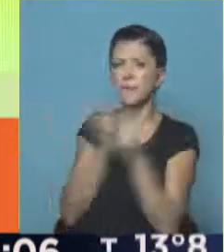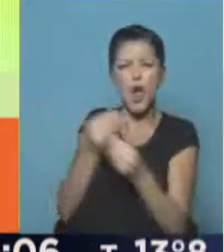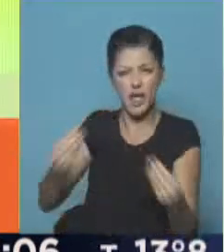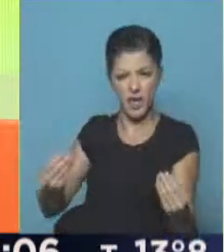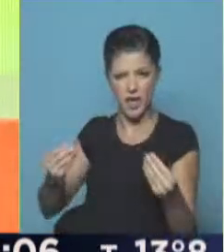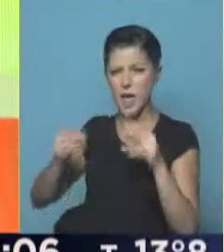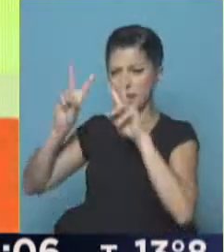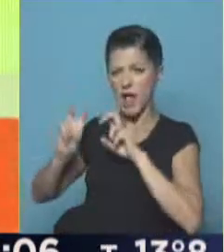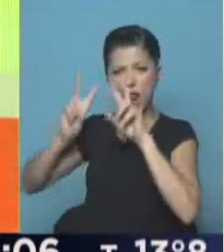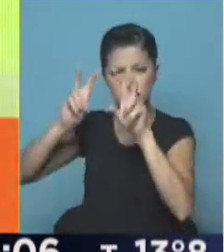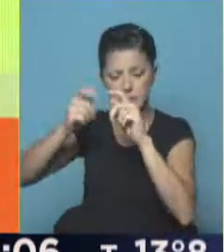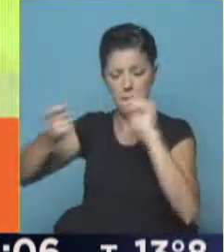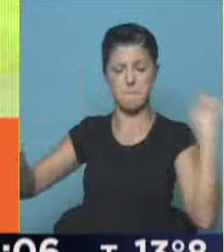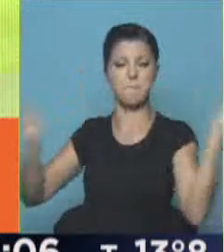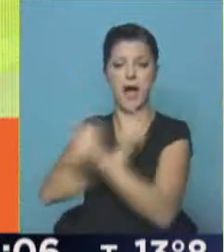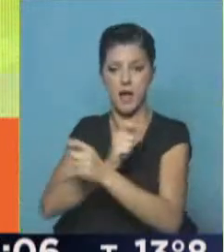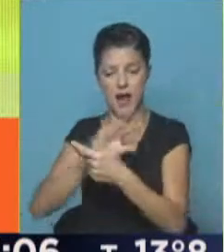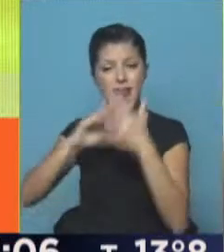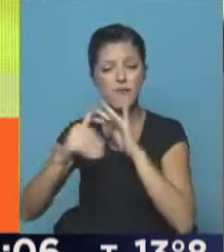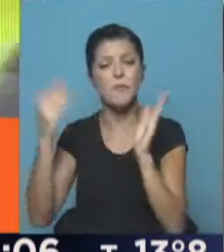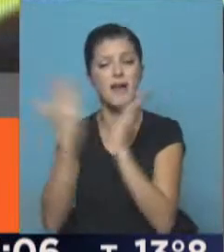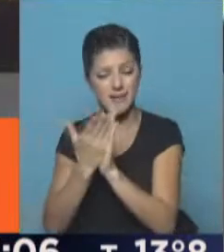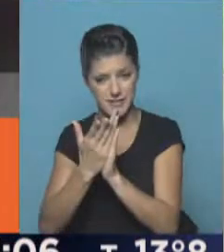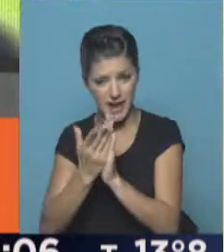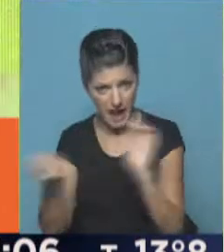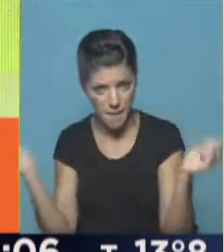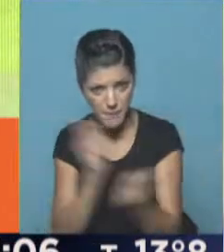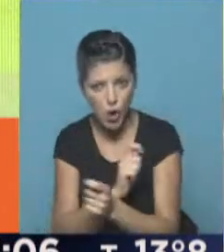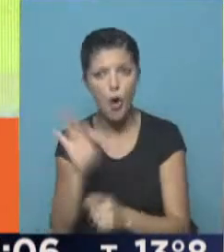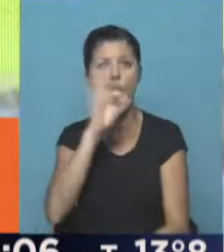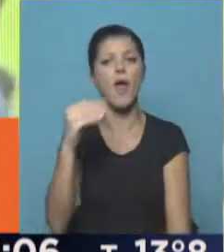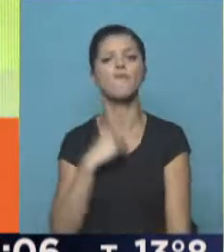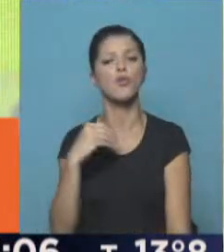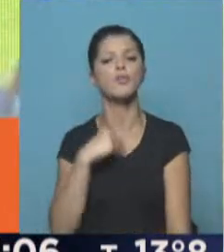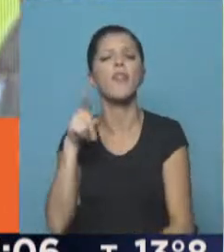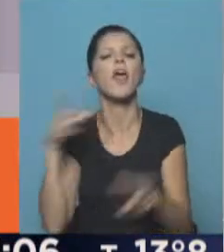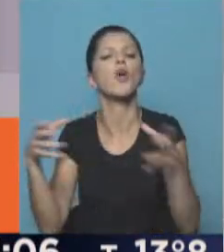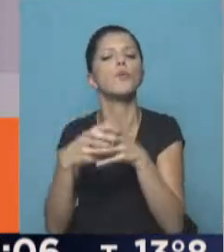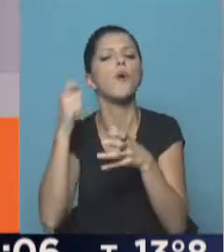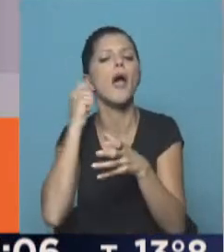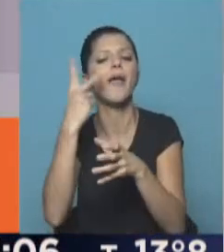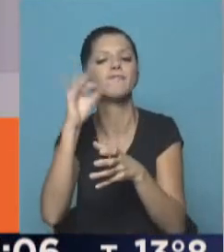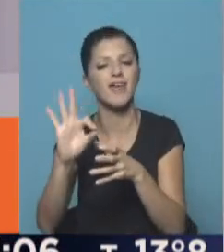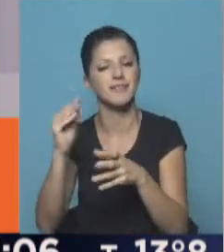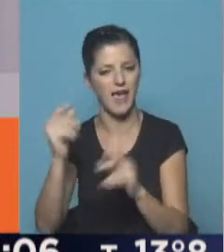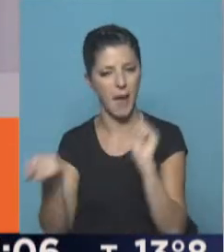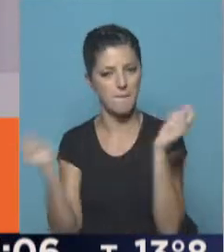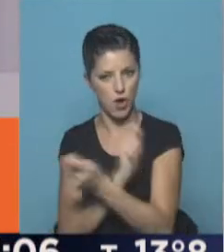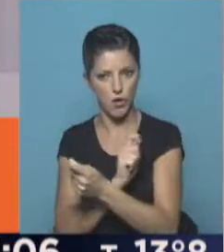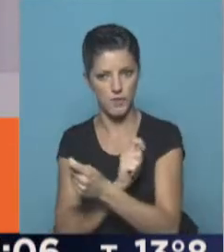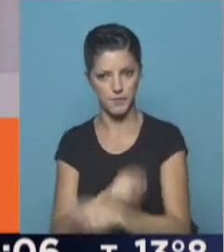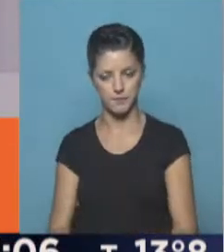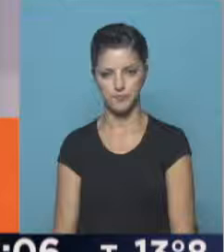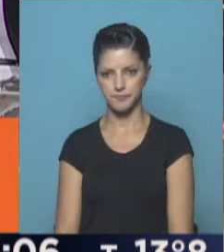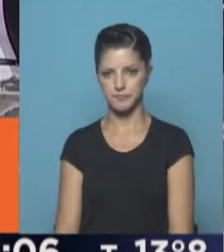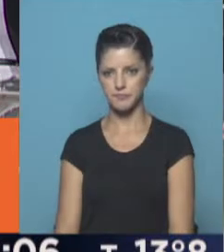transformaran tanto? ¿Cambió la mirada, cambió la intención o la voluntad del G20? Cambió, sí, coincido con